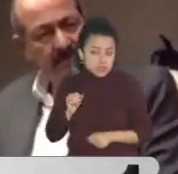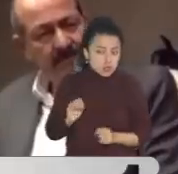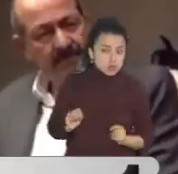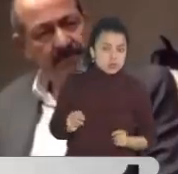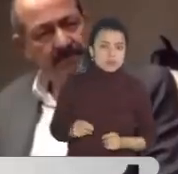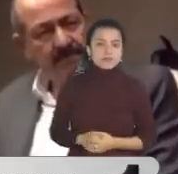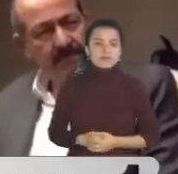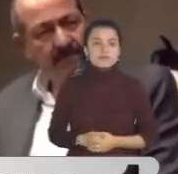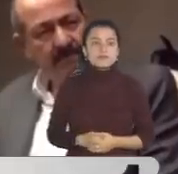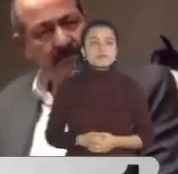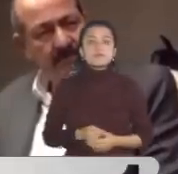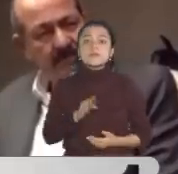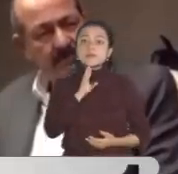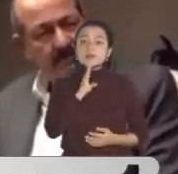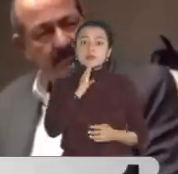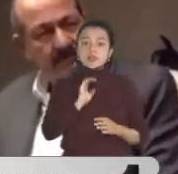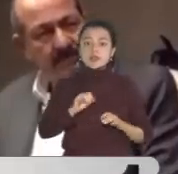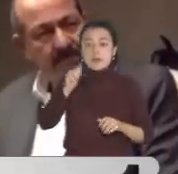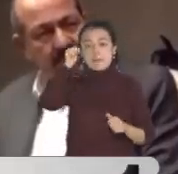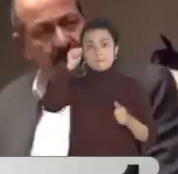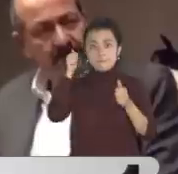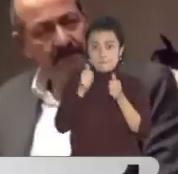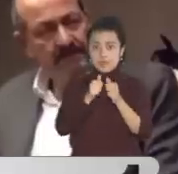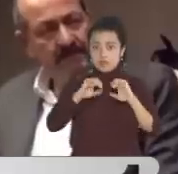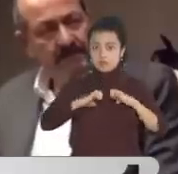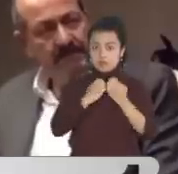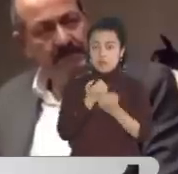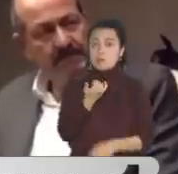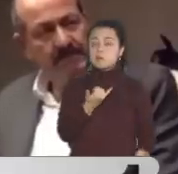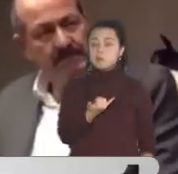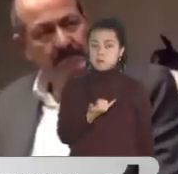dirigentes del Pacto Histórico ofreciendo la nuestra adhesión a los extraditables.